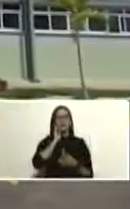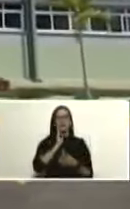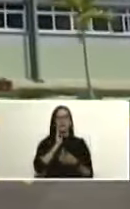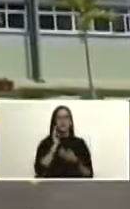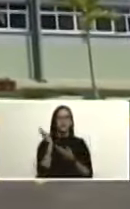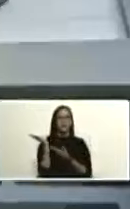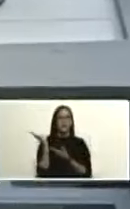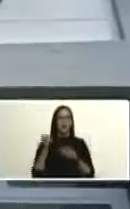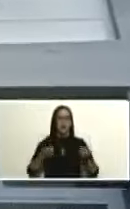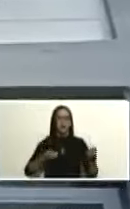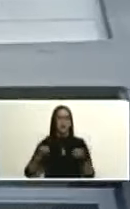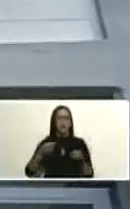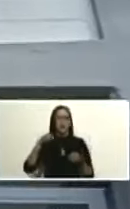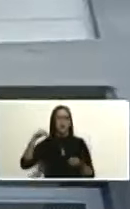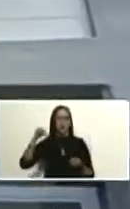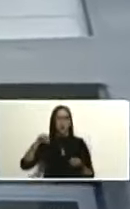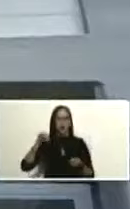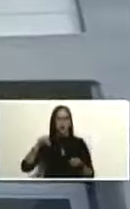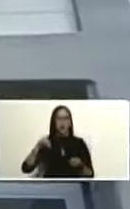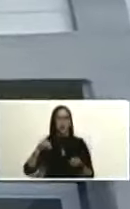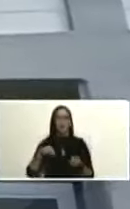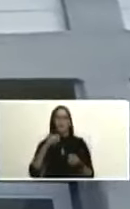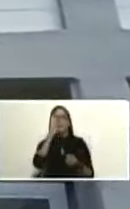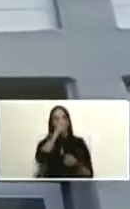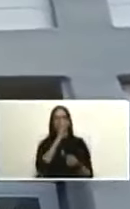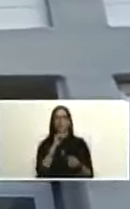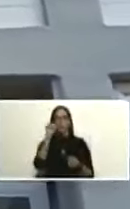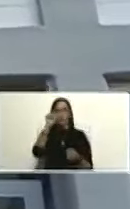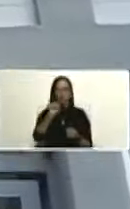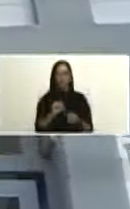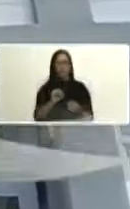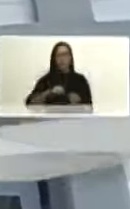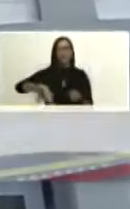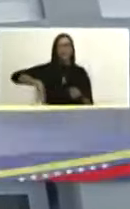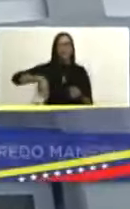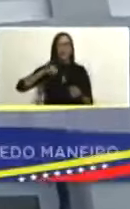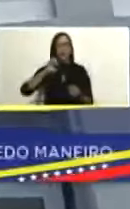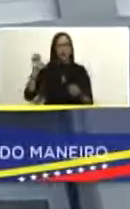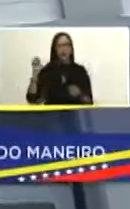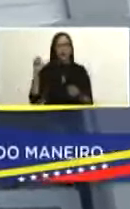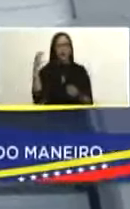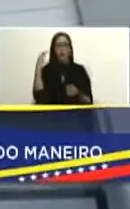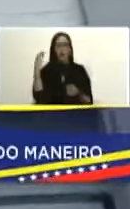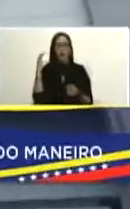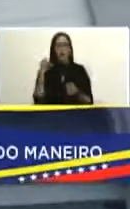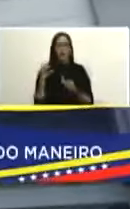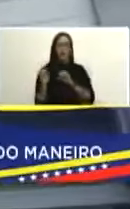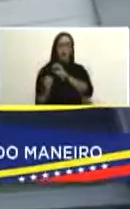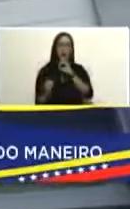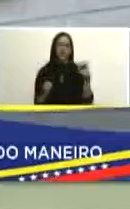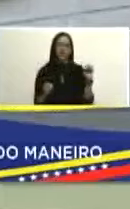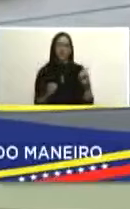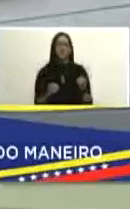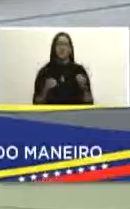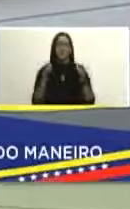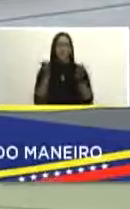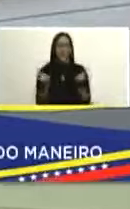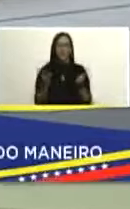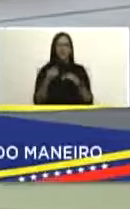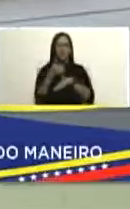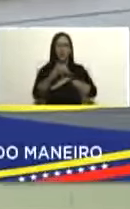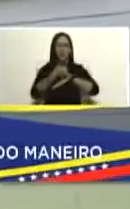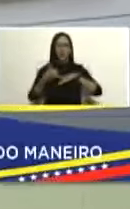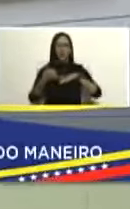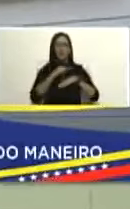norte, Brasil por el sur, Esequibo al este, Colombia al oeste. Ese es el cuadrante de nuestra